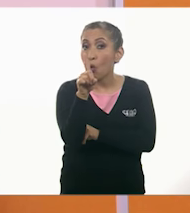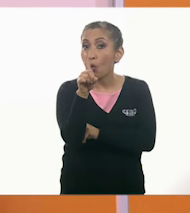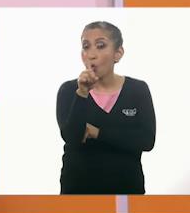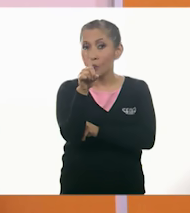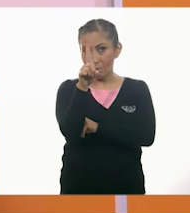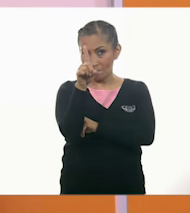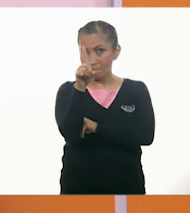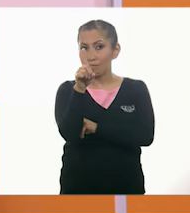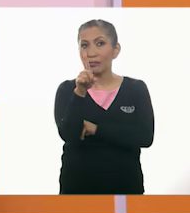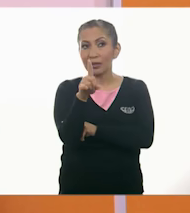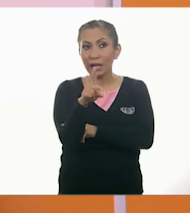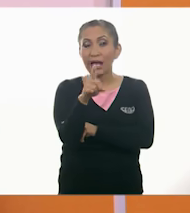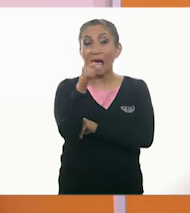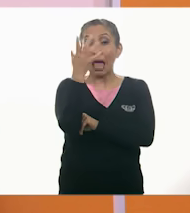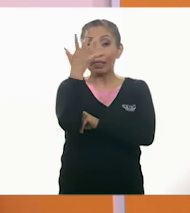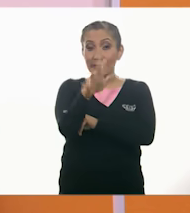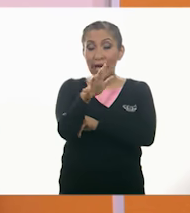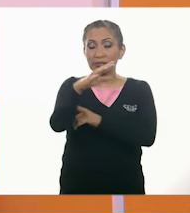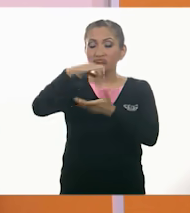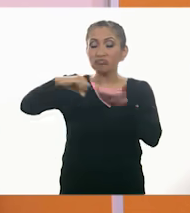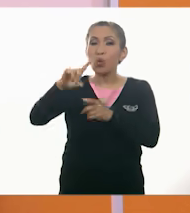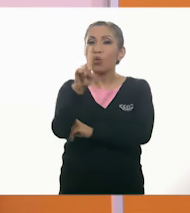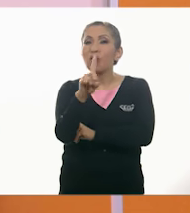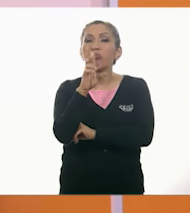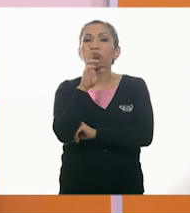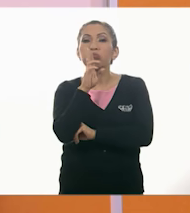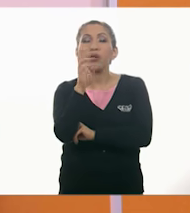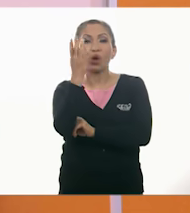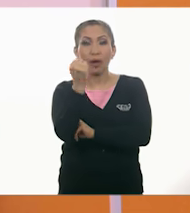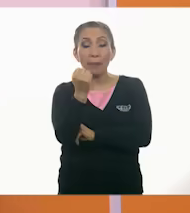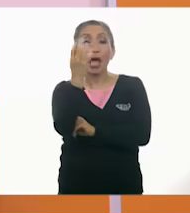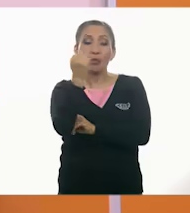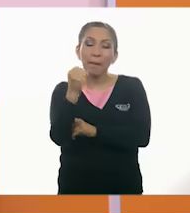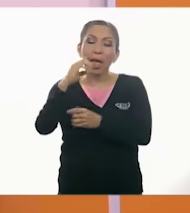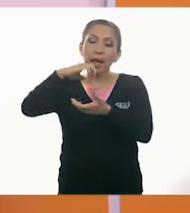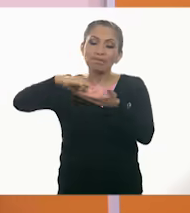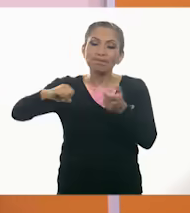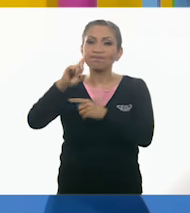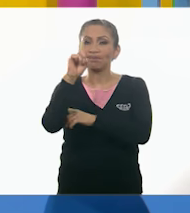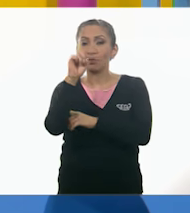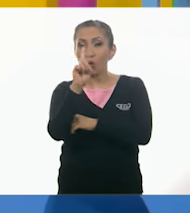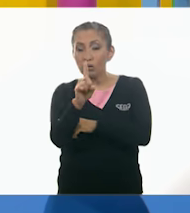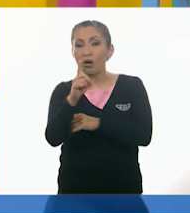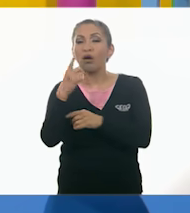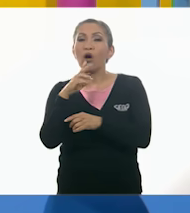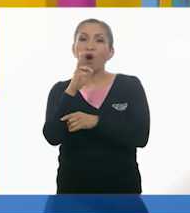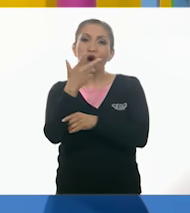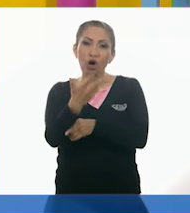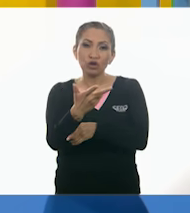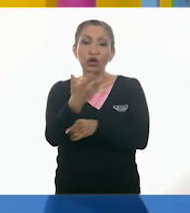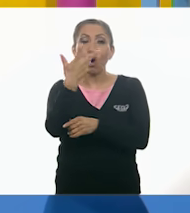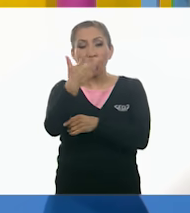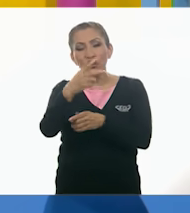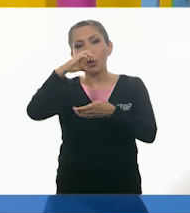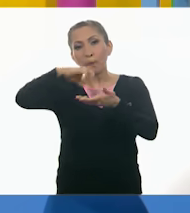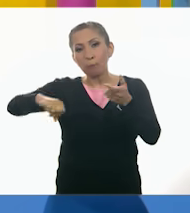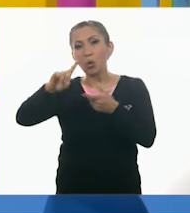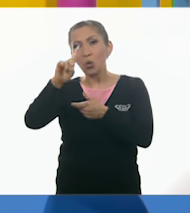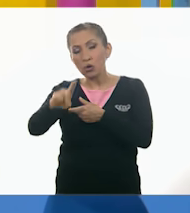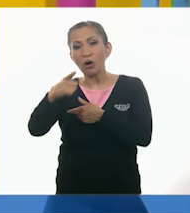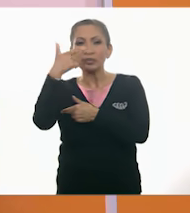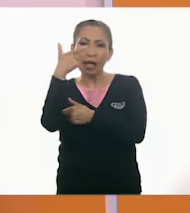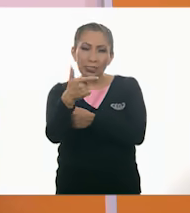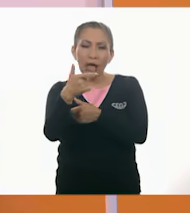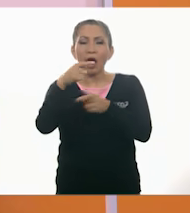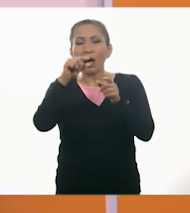muy bien. Entonces, 10 menos 1 me va a dar el 9. 9. 9 menos 1 me va a dar el 8. 8. Y 8 menos 1 me va a dar